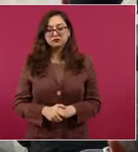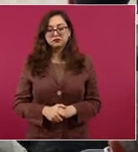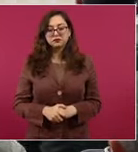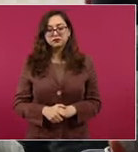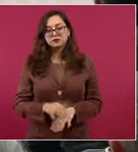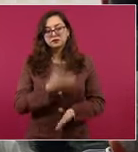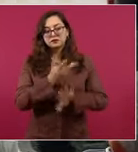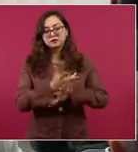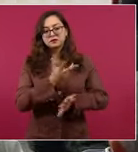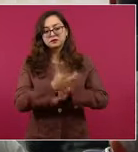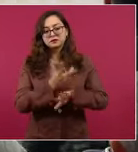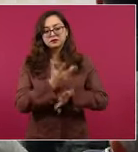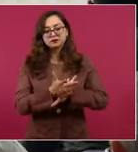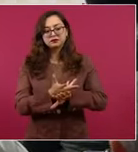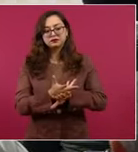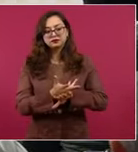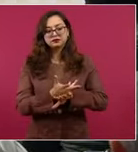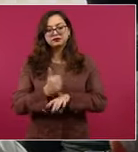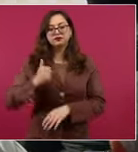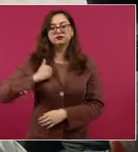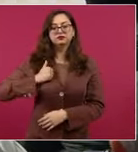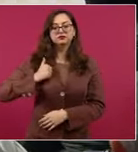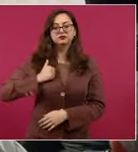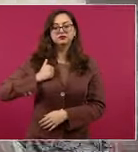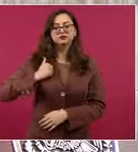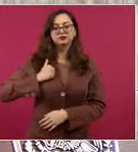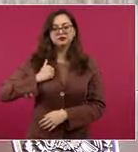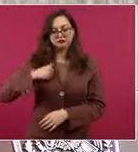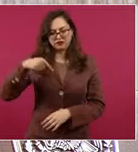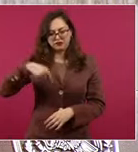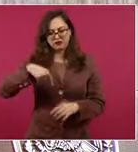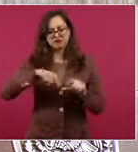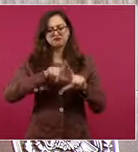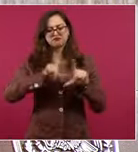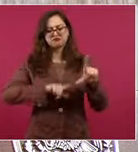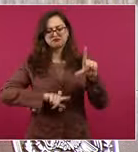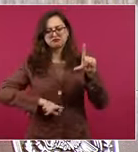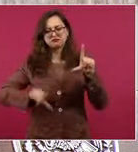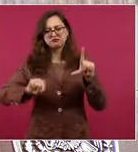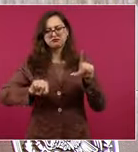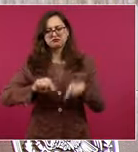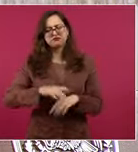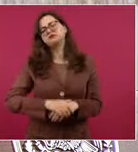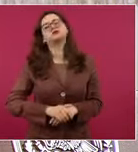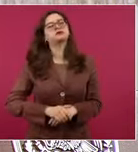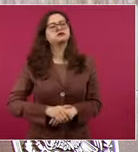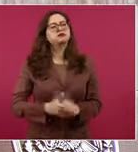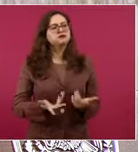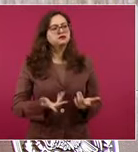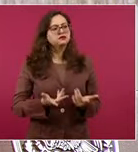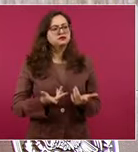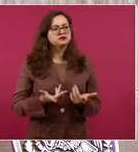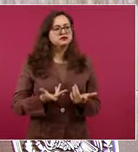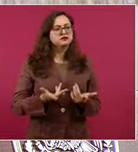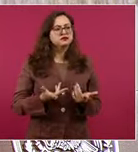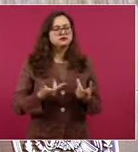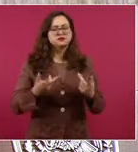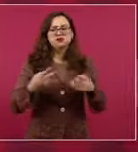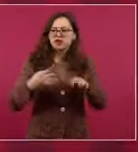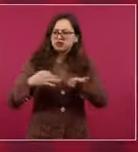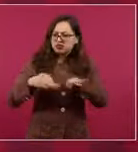en Estados Unidos, en Canadá, incluso en México, ya empieza a